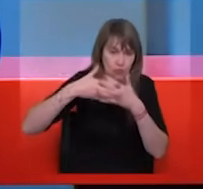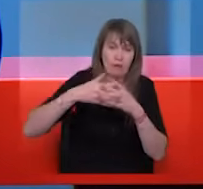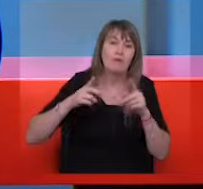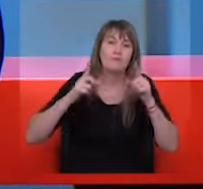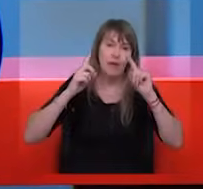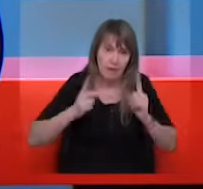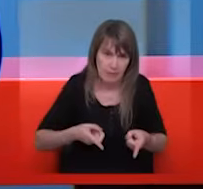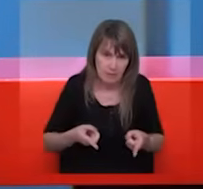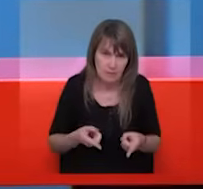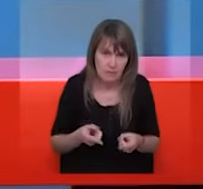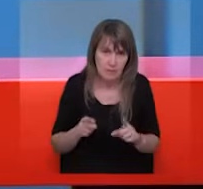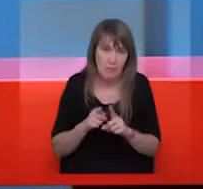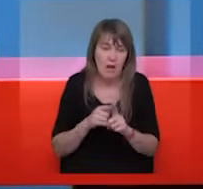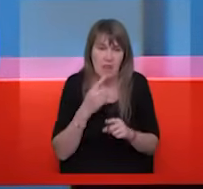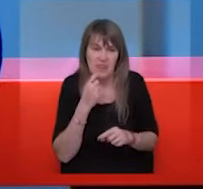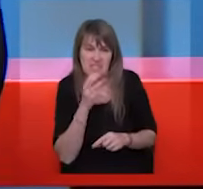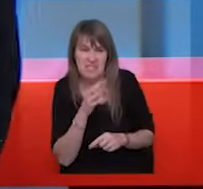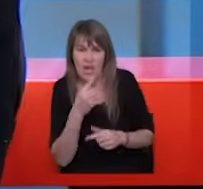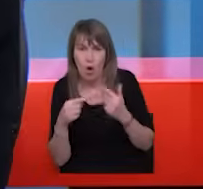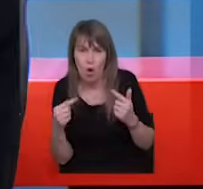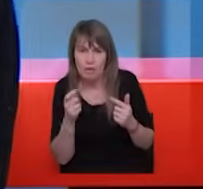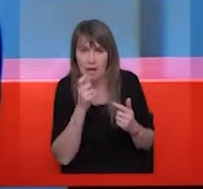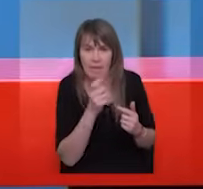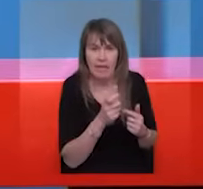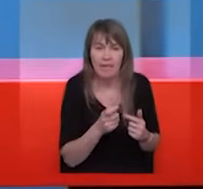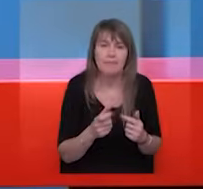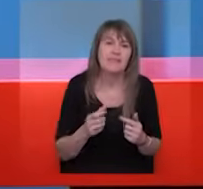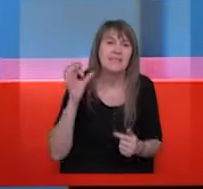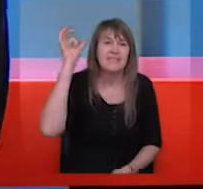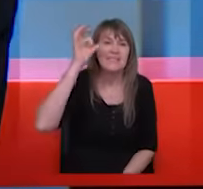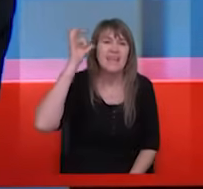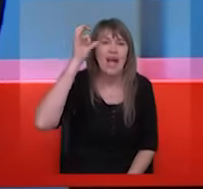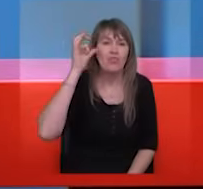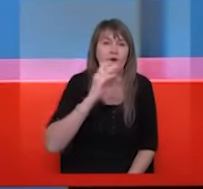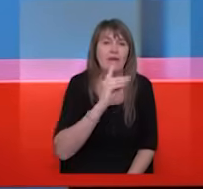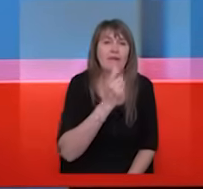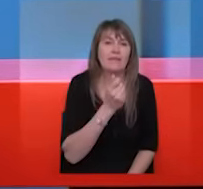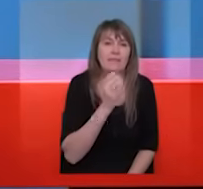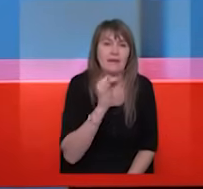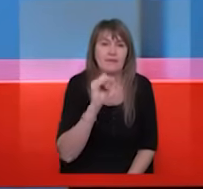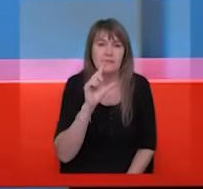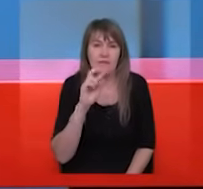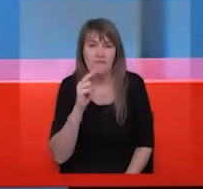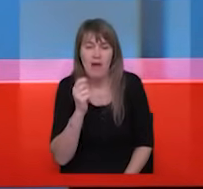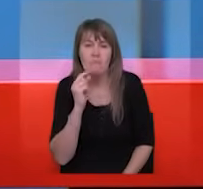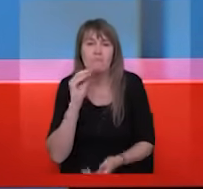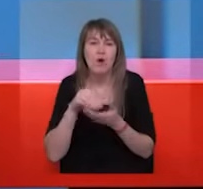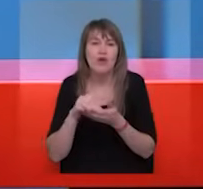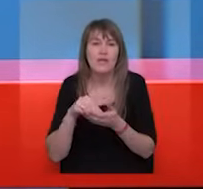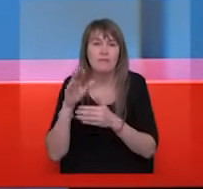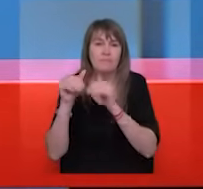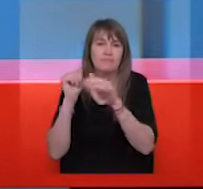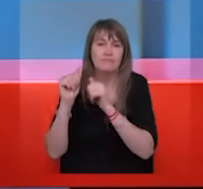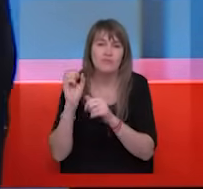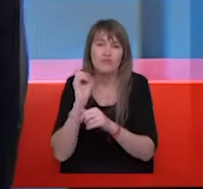a ponerle calificativos viste que por ejemplo ahora el senador da Silva es un experto en ponerle sobrenombres a los candidatos de frente